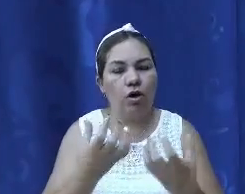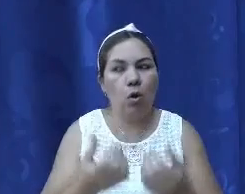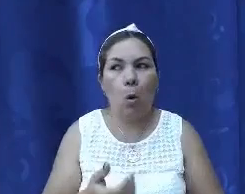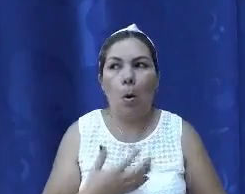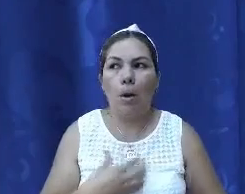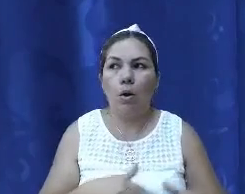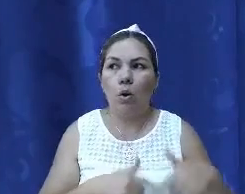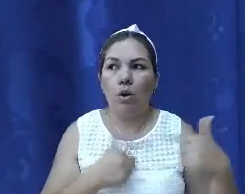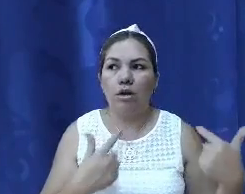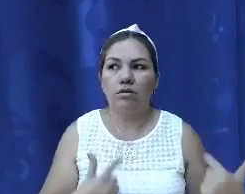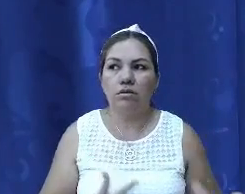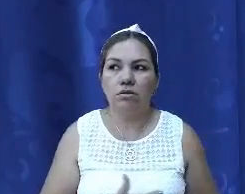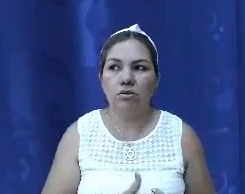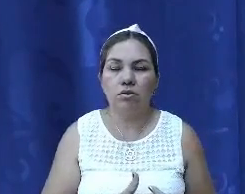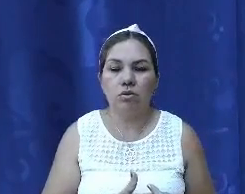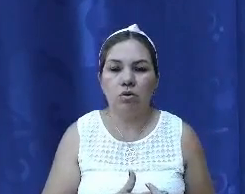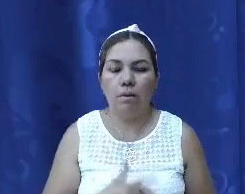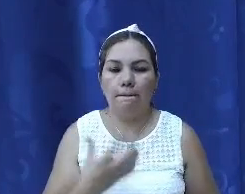balanza.